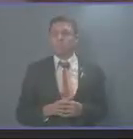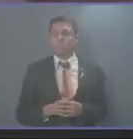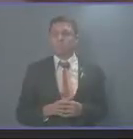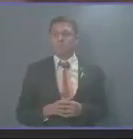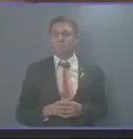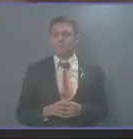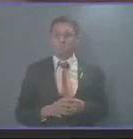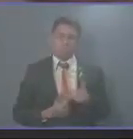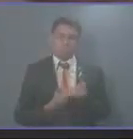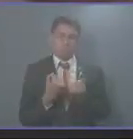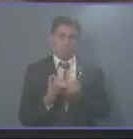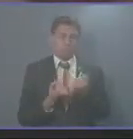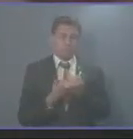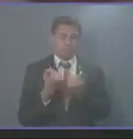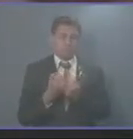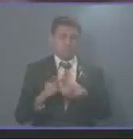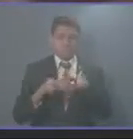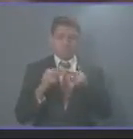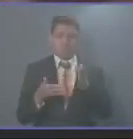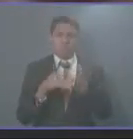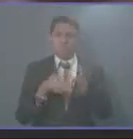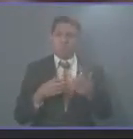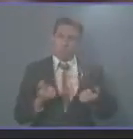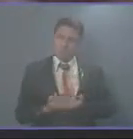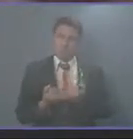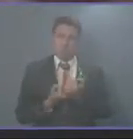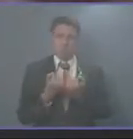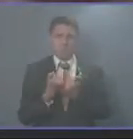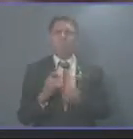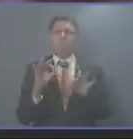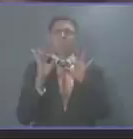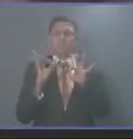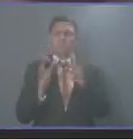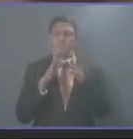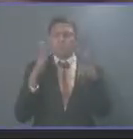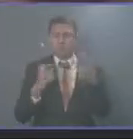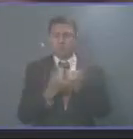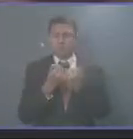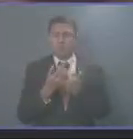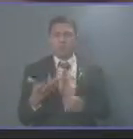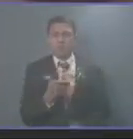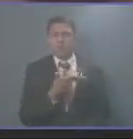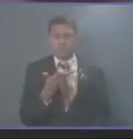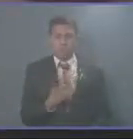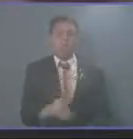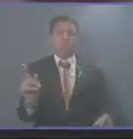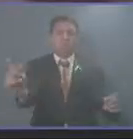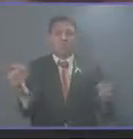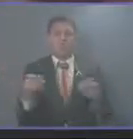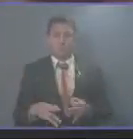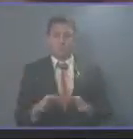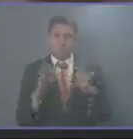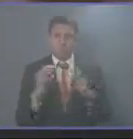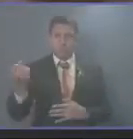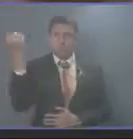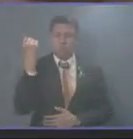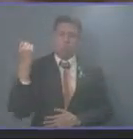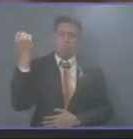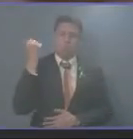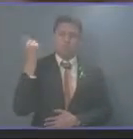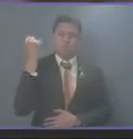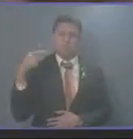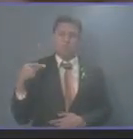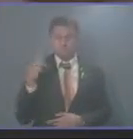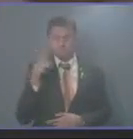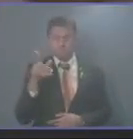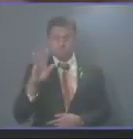de reconstrucción, apoyando por un inmenso voluntariado. Sus acciones fueron trascendentales cuando